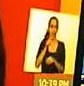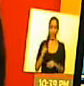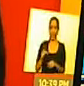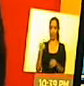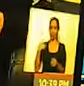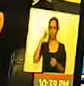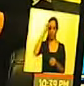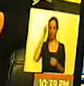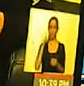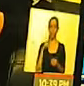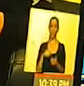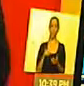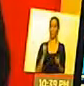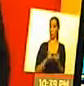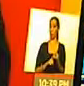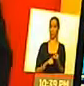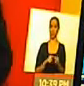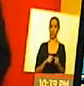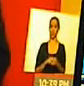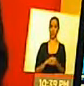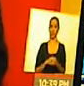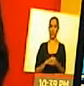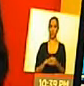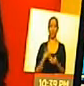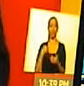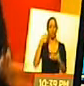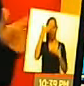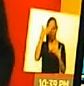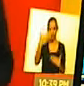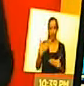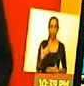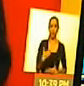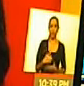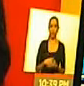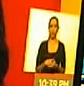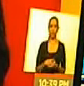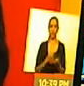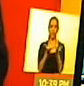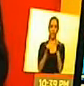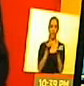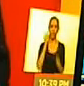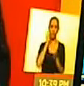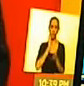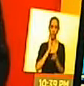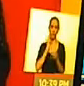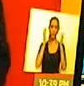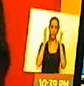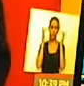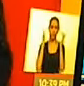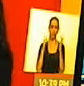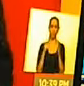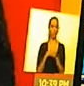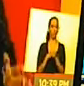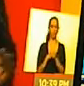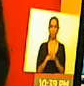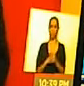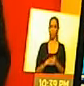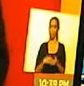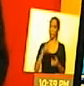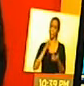Lilian Tintori. Mira, yo le mando un saludo a los compañeros del Servicio Bolivariano de Inteligencia, que pobrecitos sus panas tienen